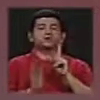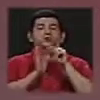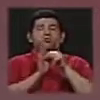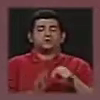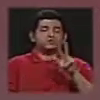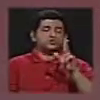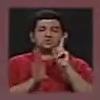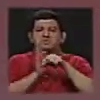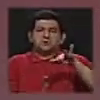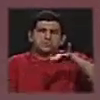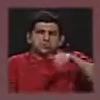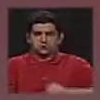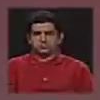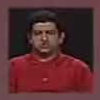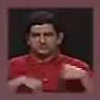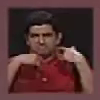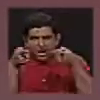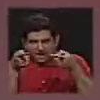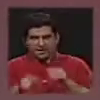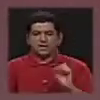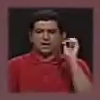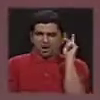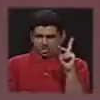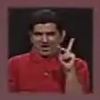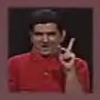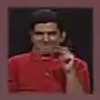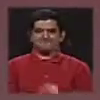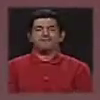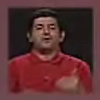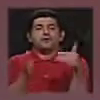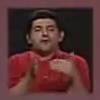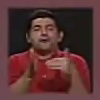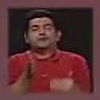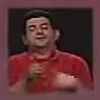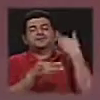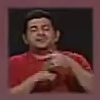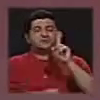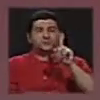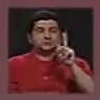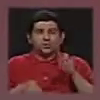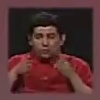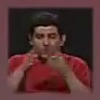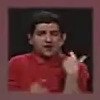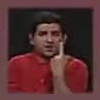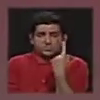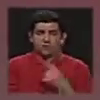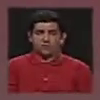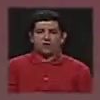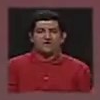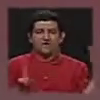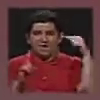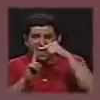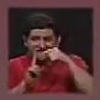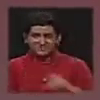minutos, 3 minutos más o menos en llegar ahí. Ok, de ahí vuelve otra vez a un carril, ¿verdad? Y sigo